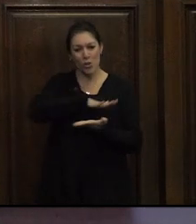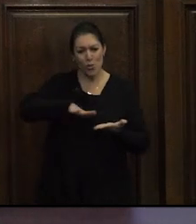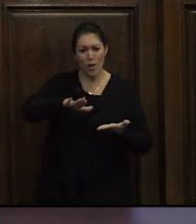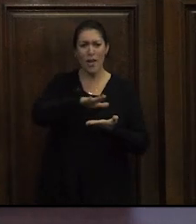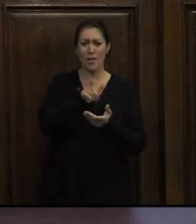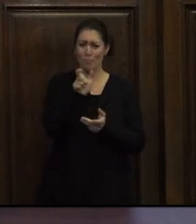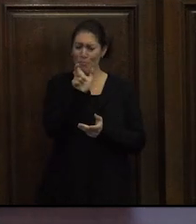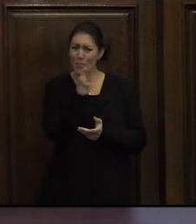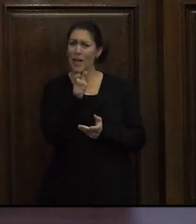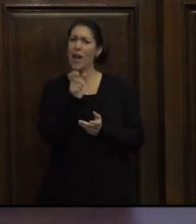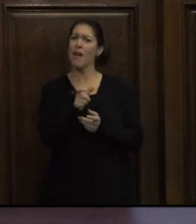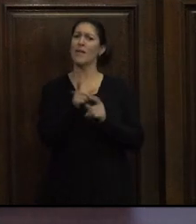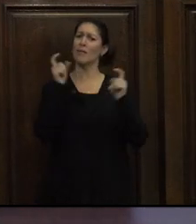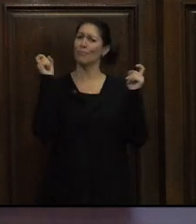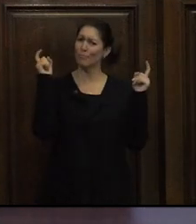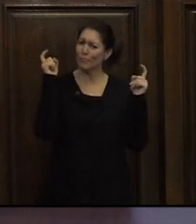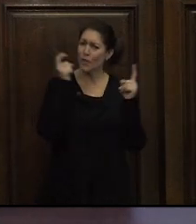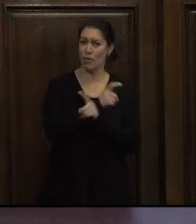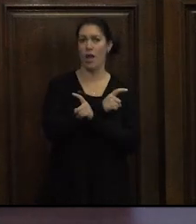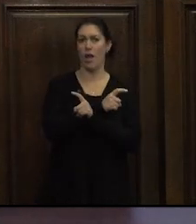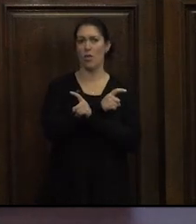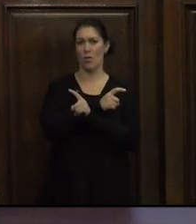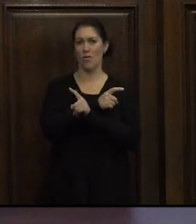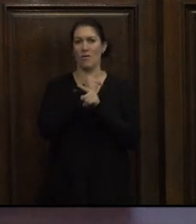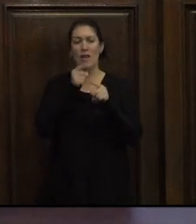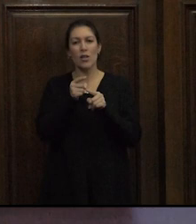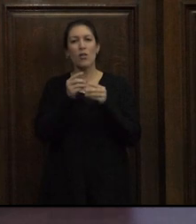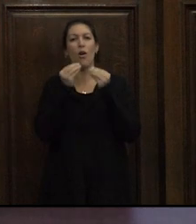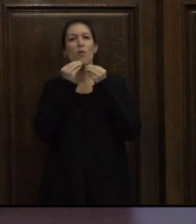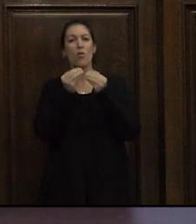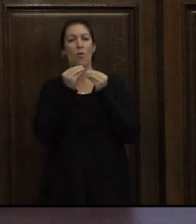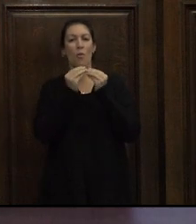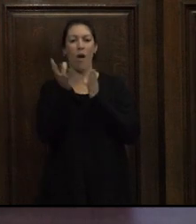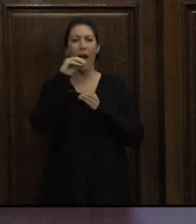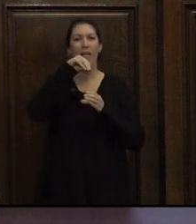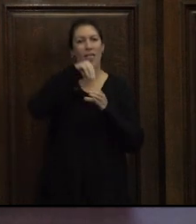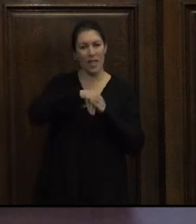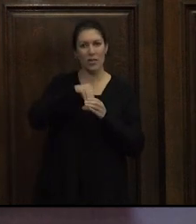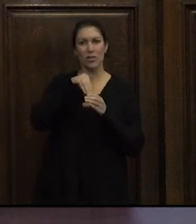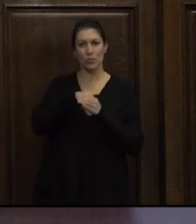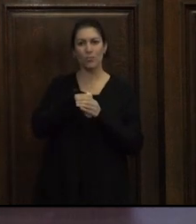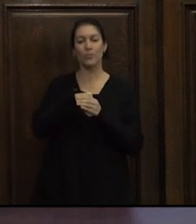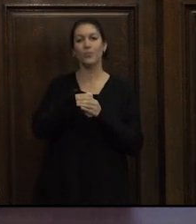que alude a esa transformación geológica, ¿no? De la composición misma